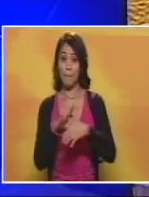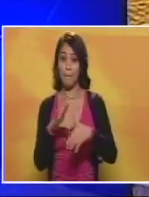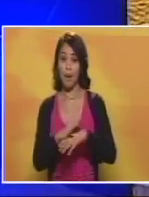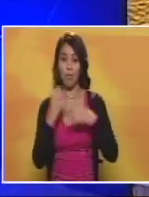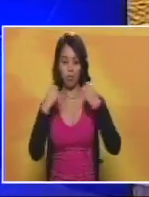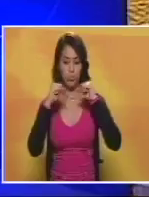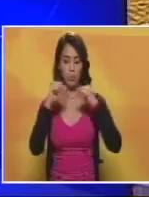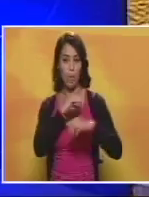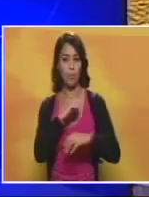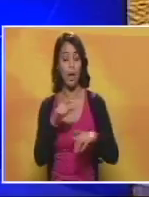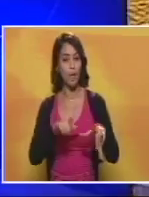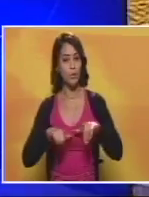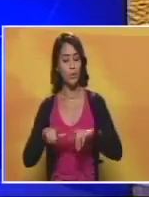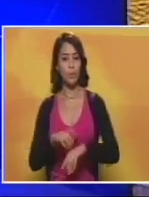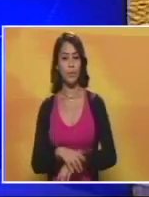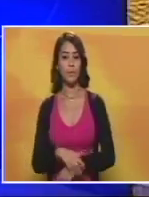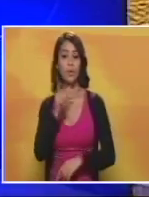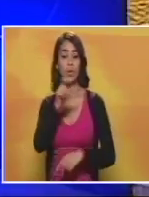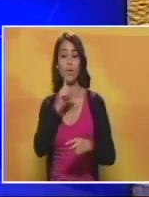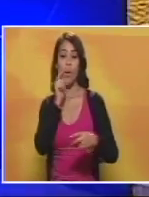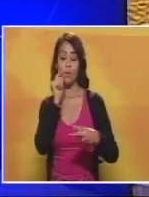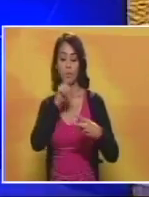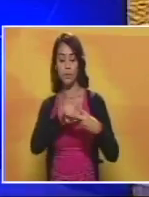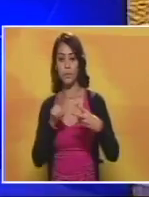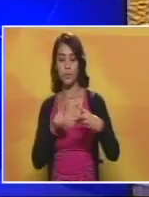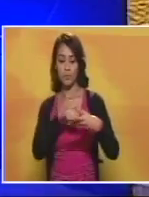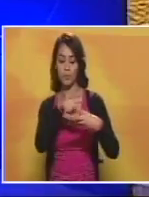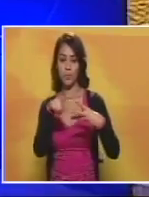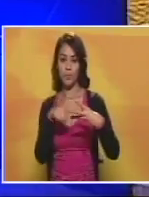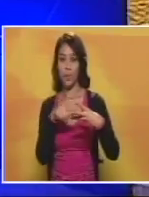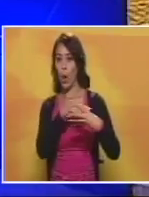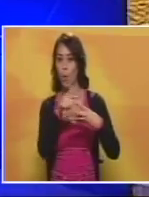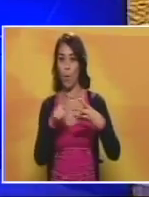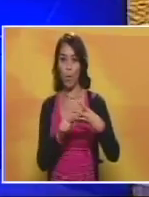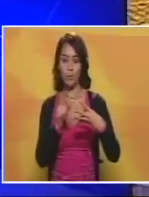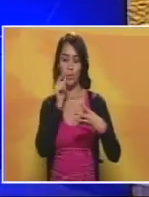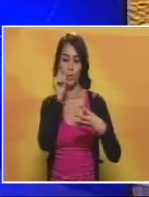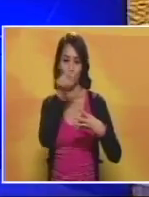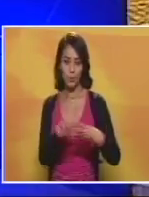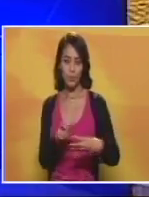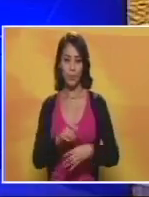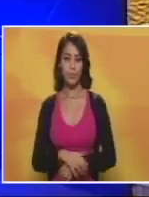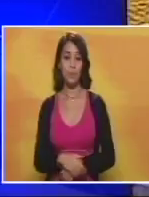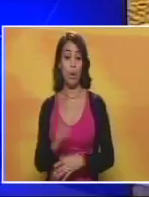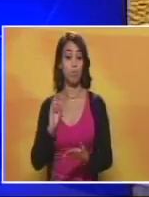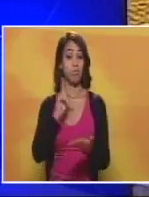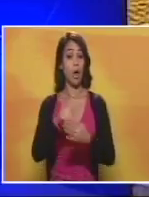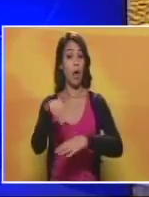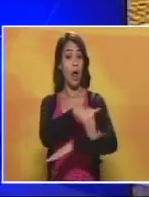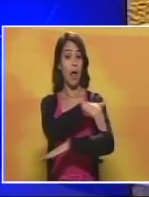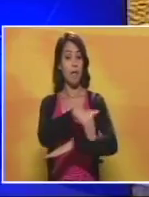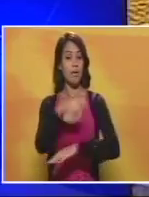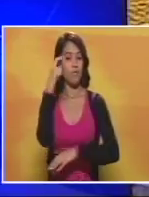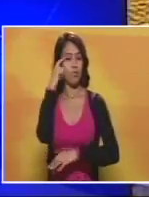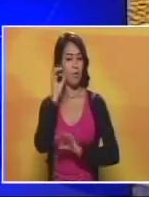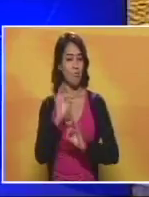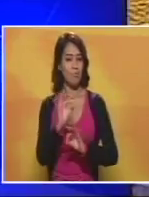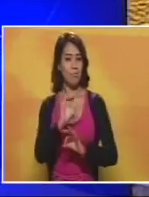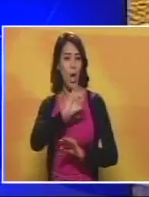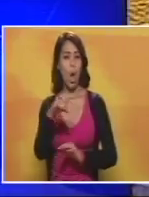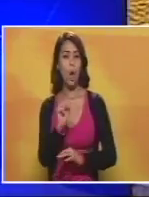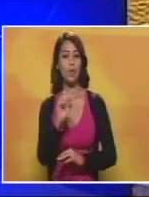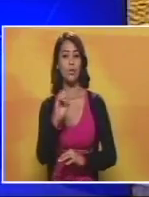decir al pueblo venezolano. Aseguró que Maduro presenta una propuesta concreta para el país, la cual es el Plan de la Patria 2019-2025. Detalló que